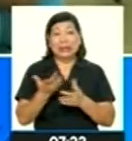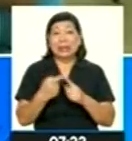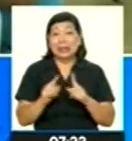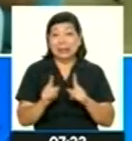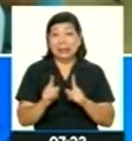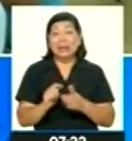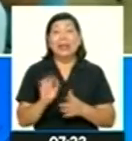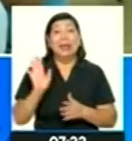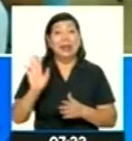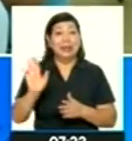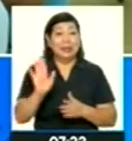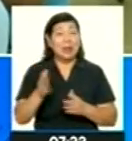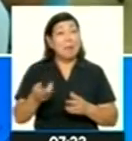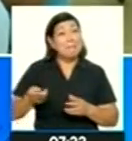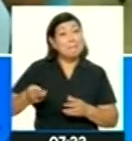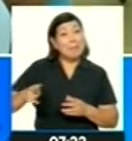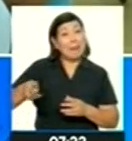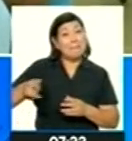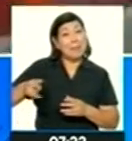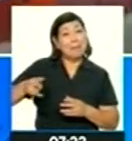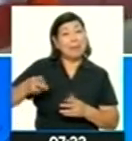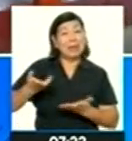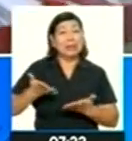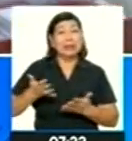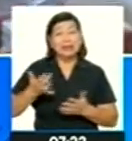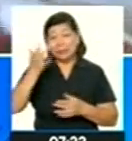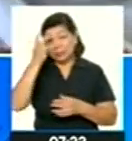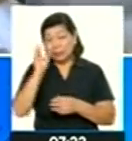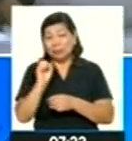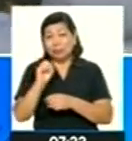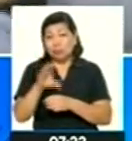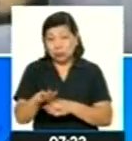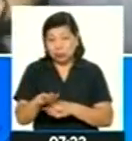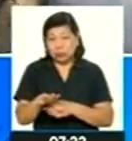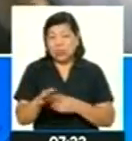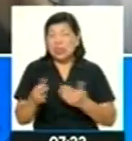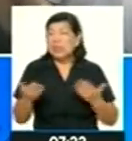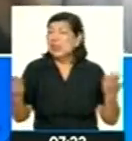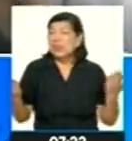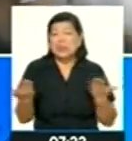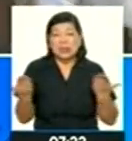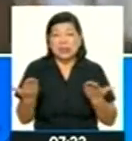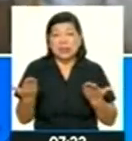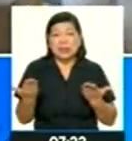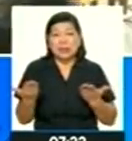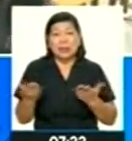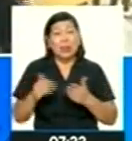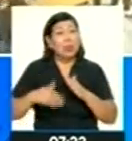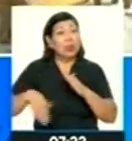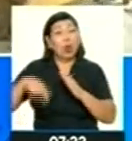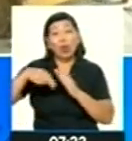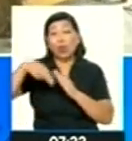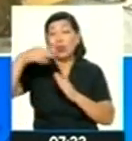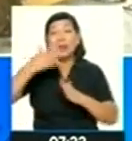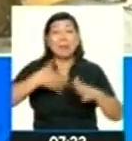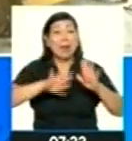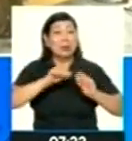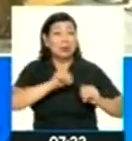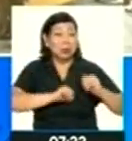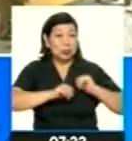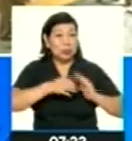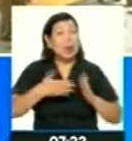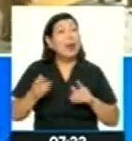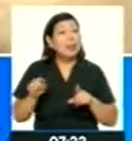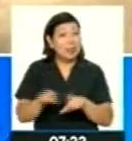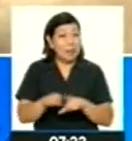Aedes aegypti se incremente y aumente la transmisión, sobre todo en toda la parte norte, pero también ya han